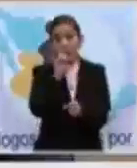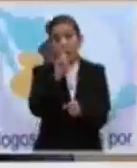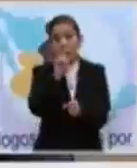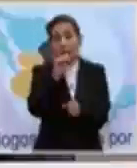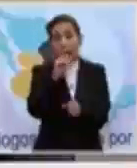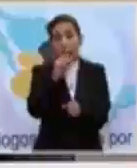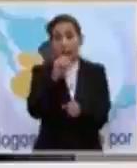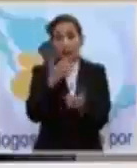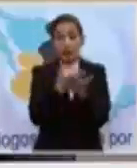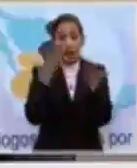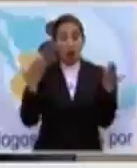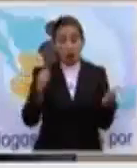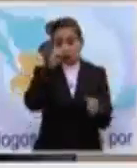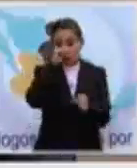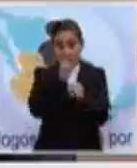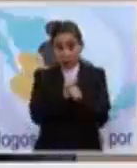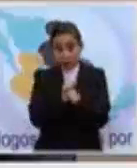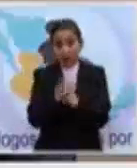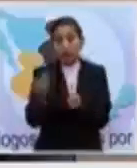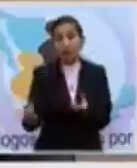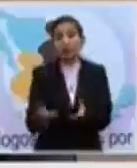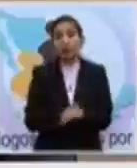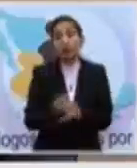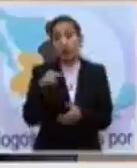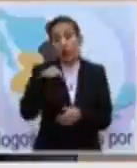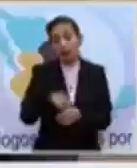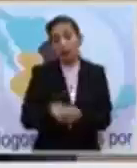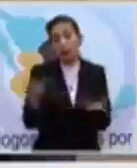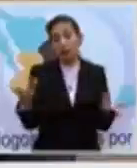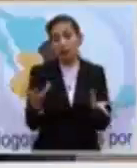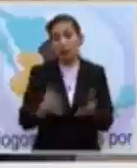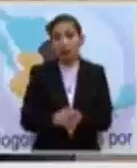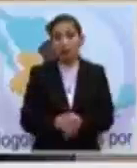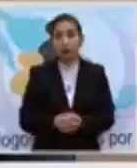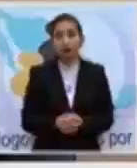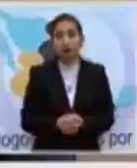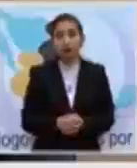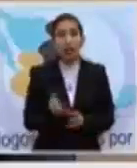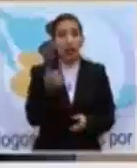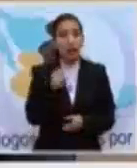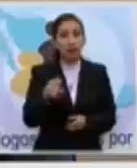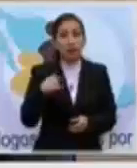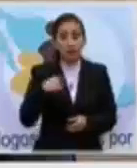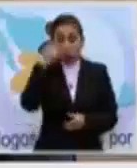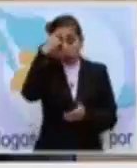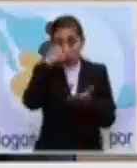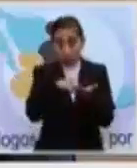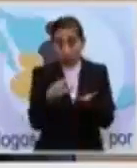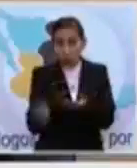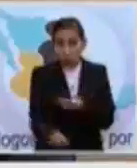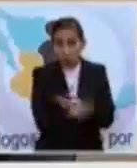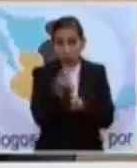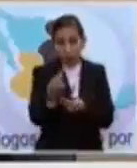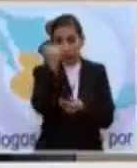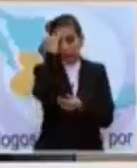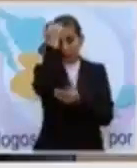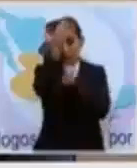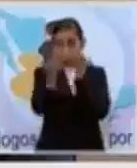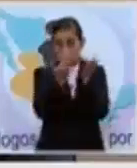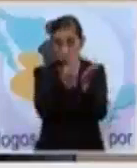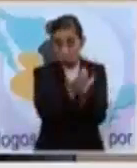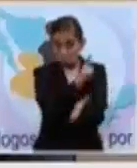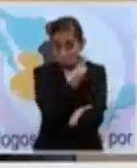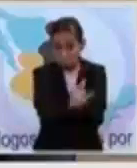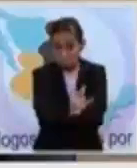ahora ustedes de la Secretaría de Mercedes Juan están activando. Así que yo no creo que ustedes, en la iniciativa que usted